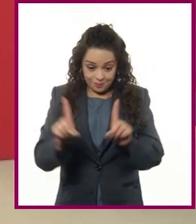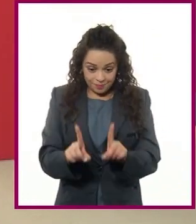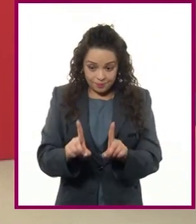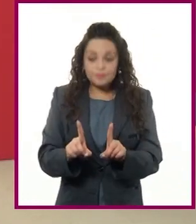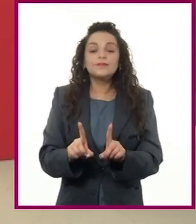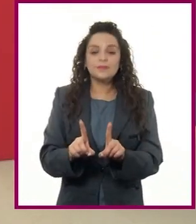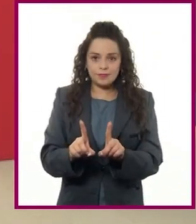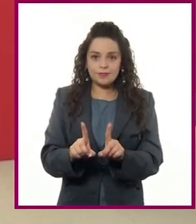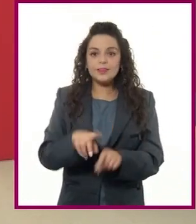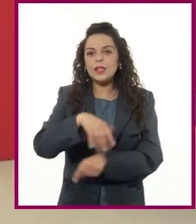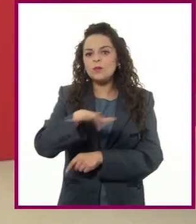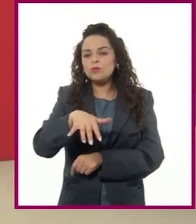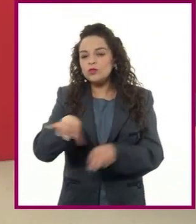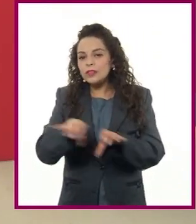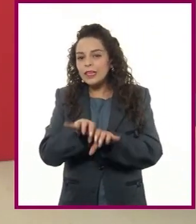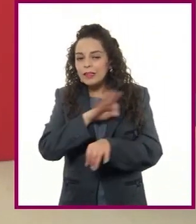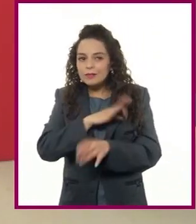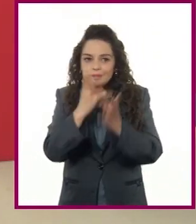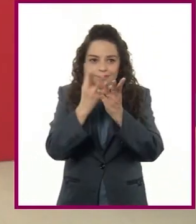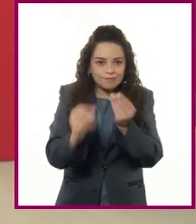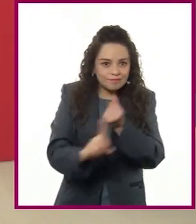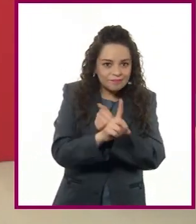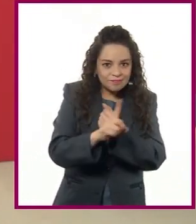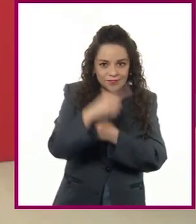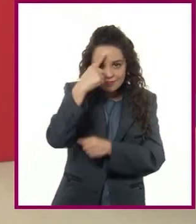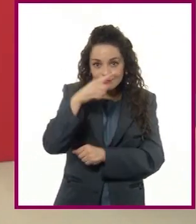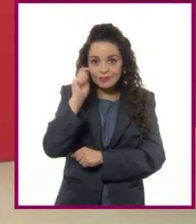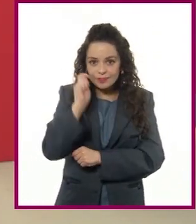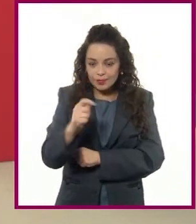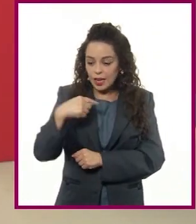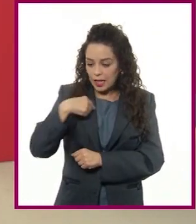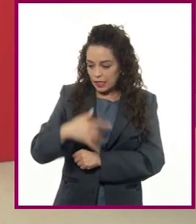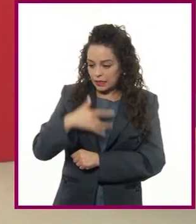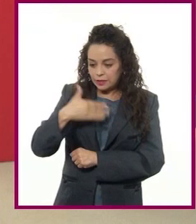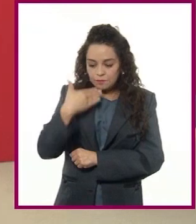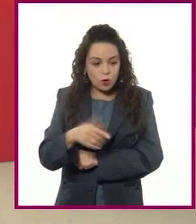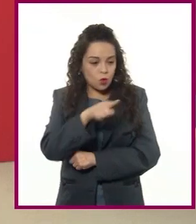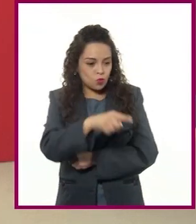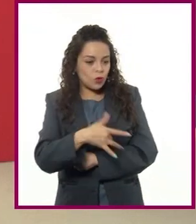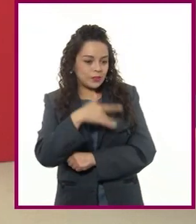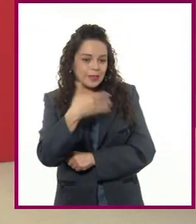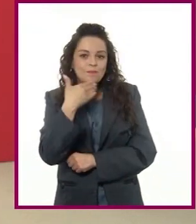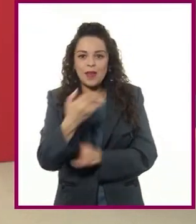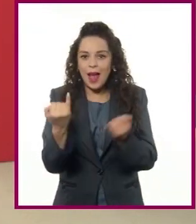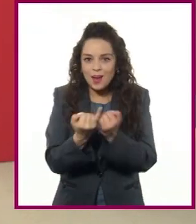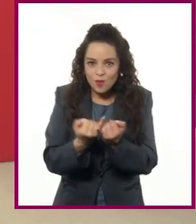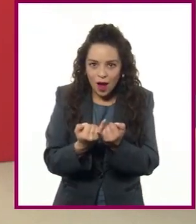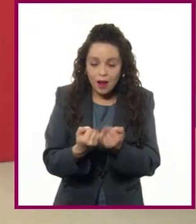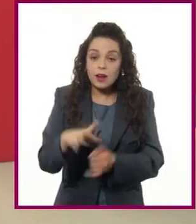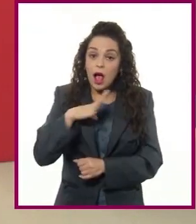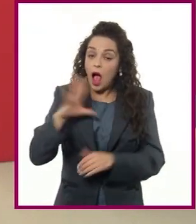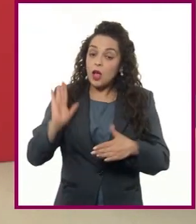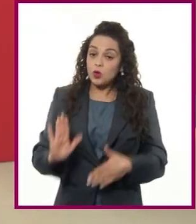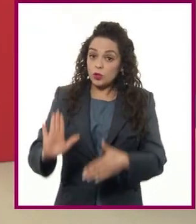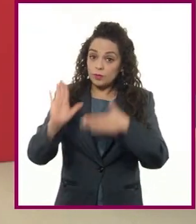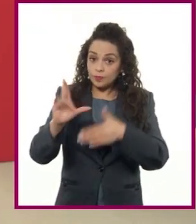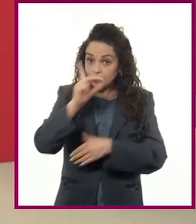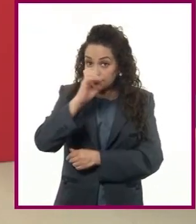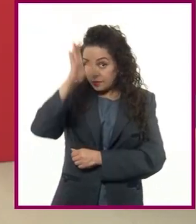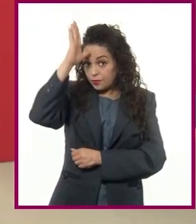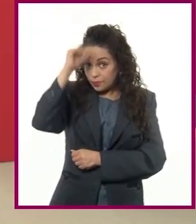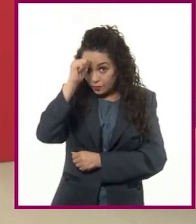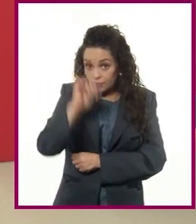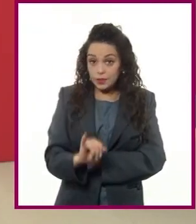y encuentran la solución para satisfacer sus intereses. Se establecen compromisos y se llega a